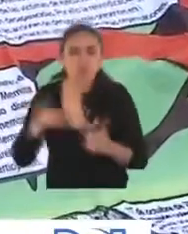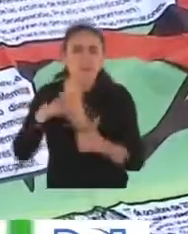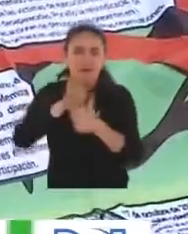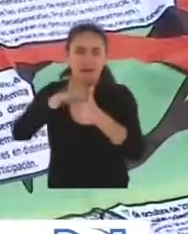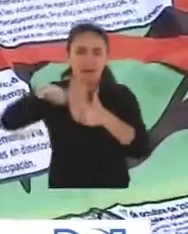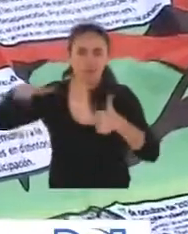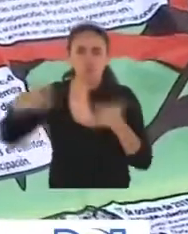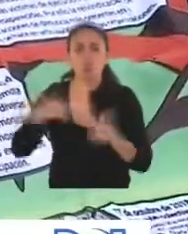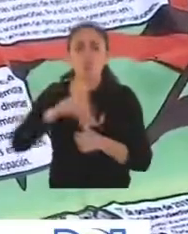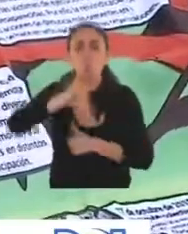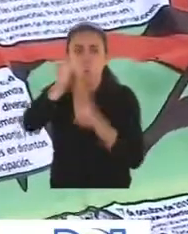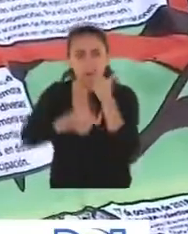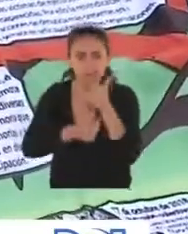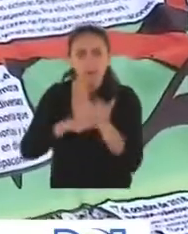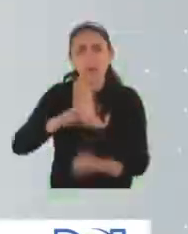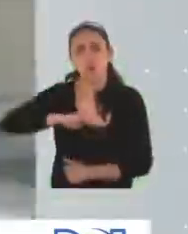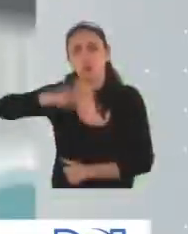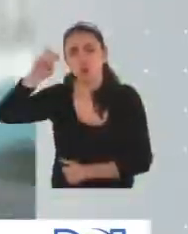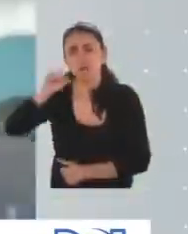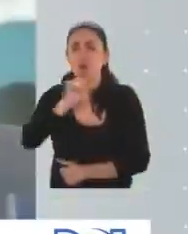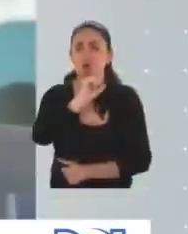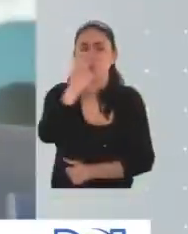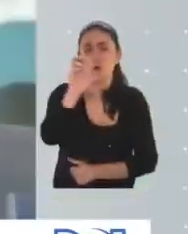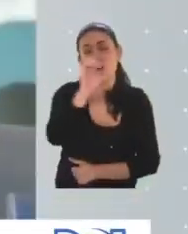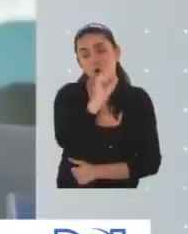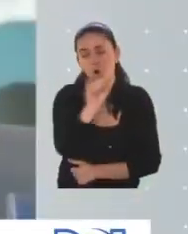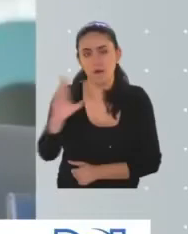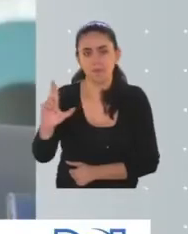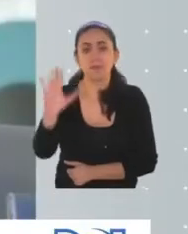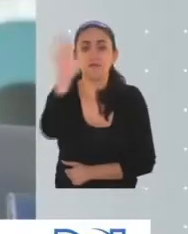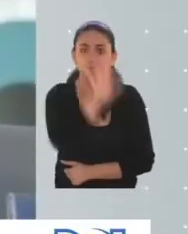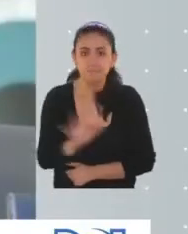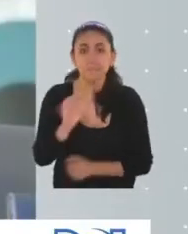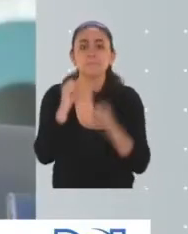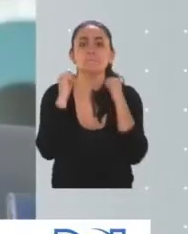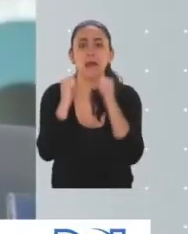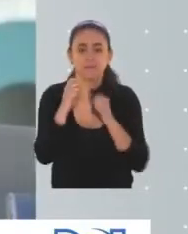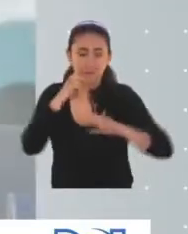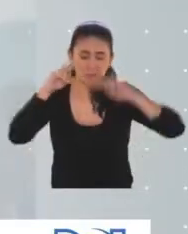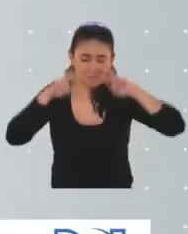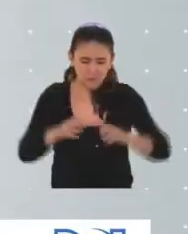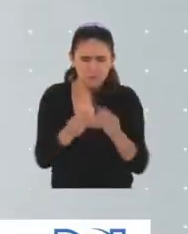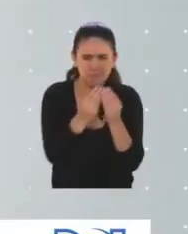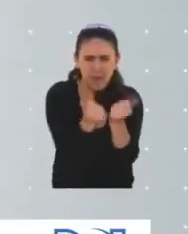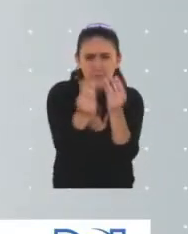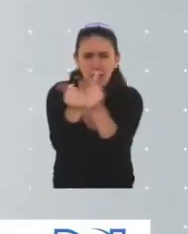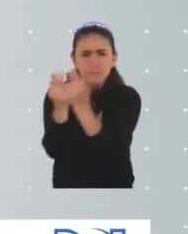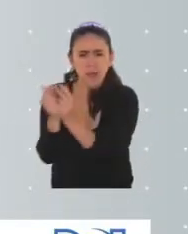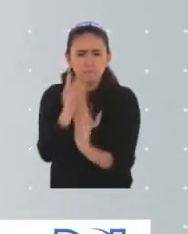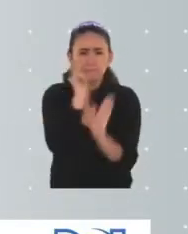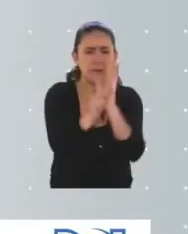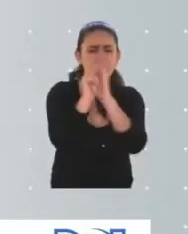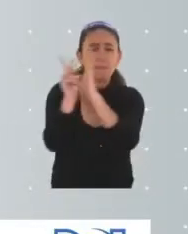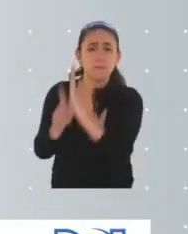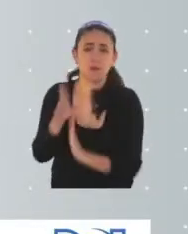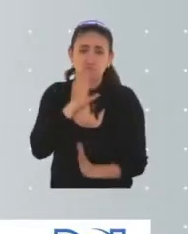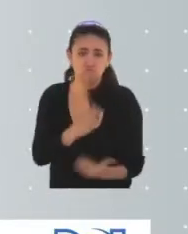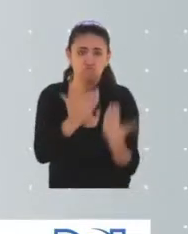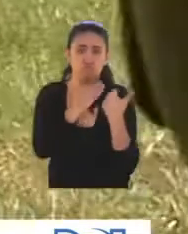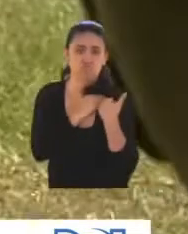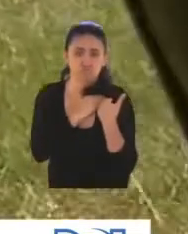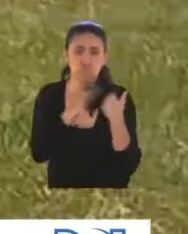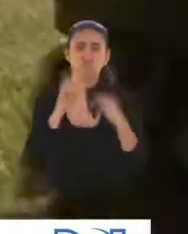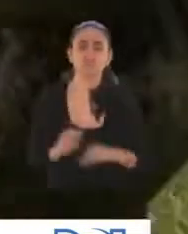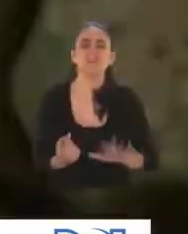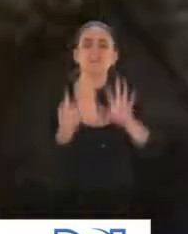las regiones de Urabá, Norte y Oriente. Las investigaciones dicen que de esas desapariciones forzadas serían responsables